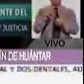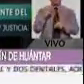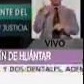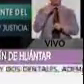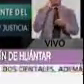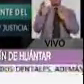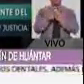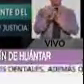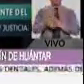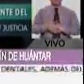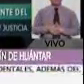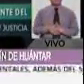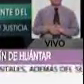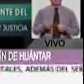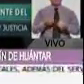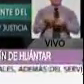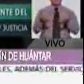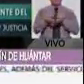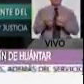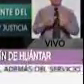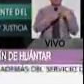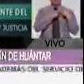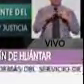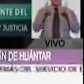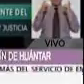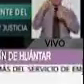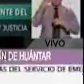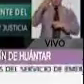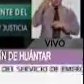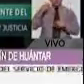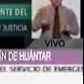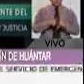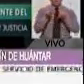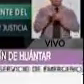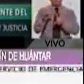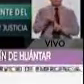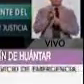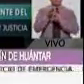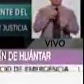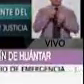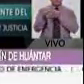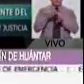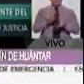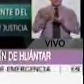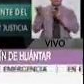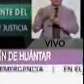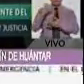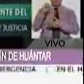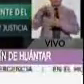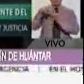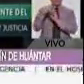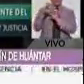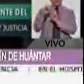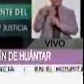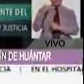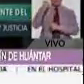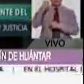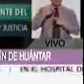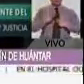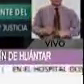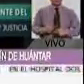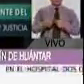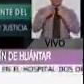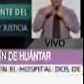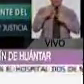solamente actores del ámbito político, sino principalmente, como dice mi compañero, de ONGs de derechos humanos? Ha